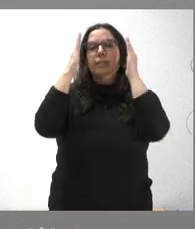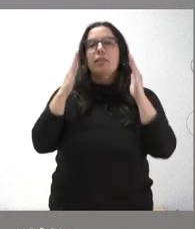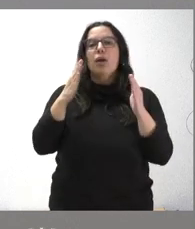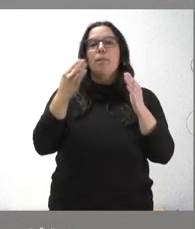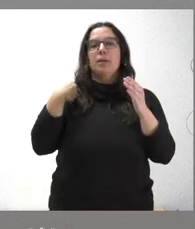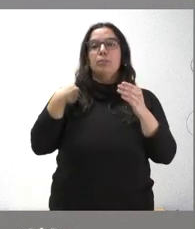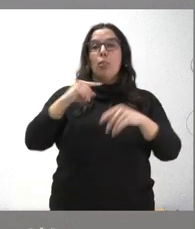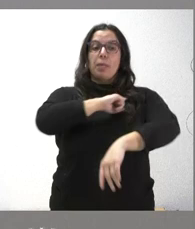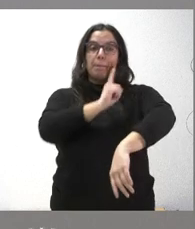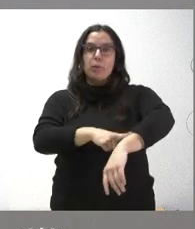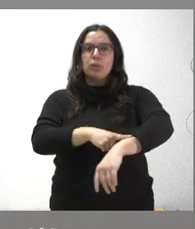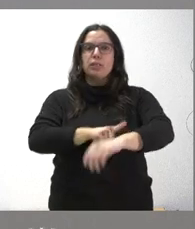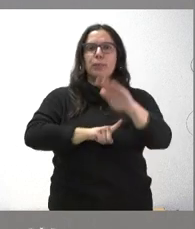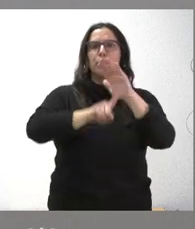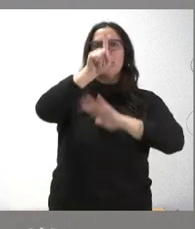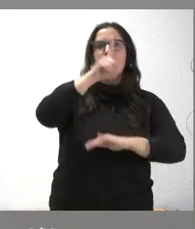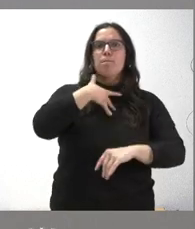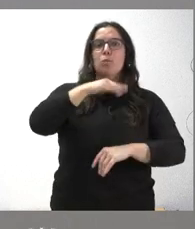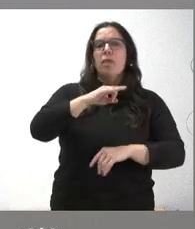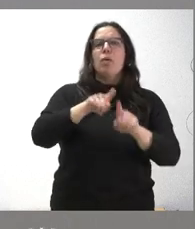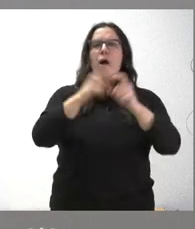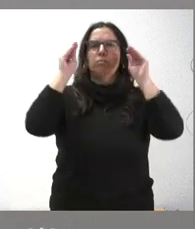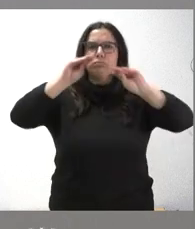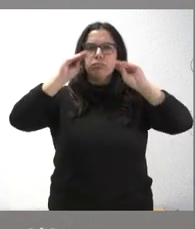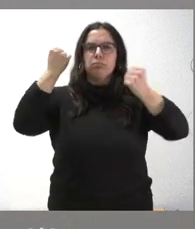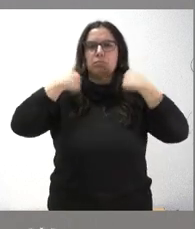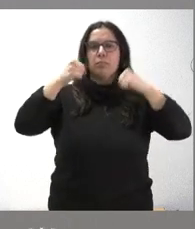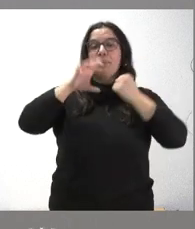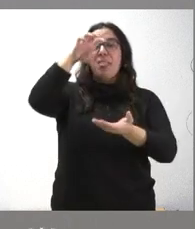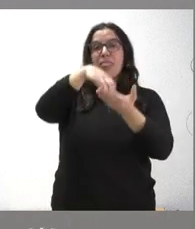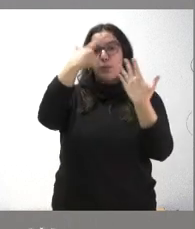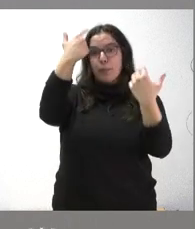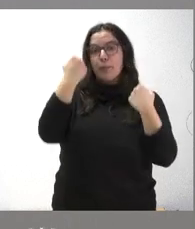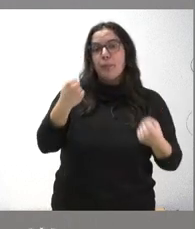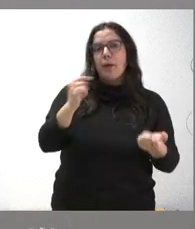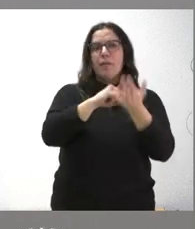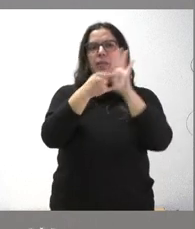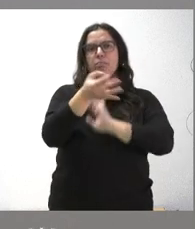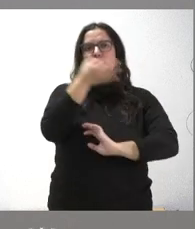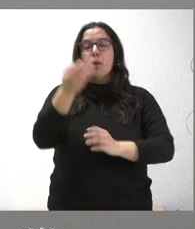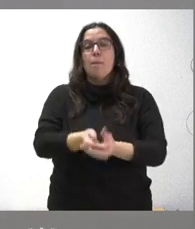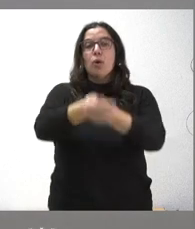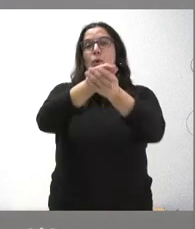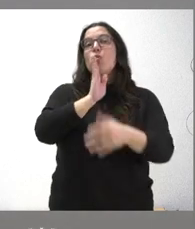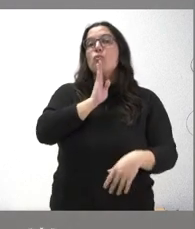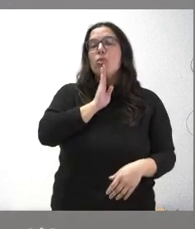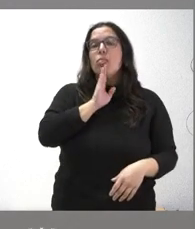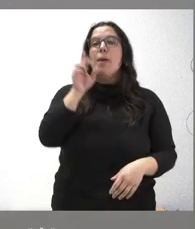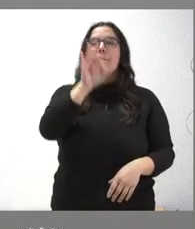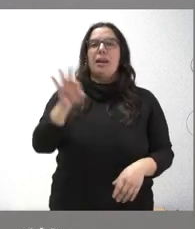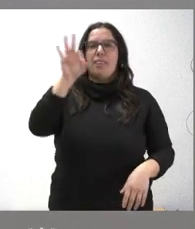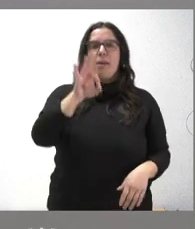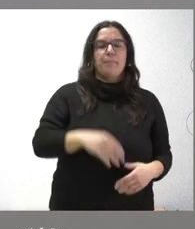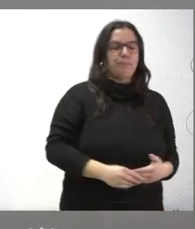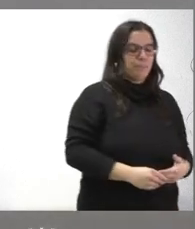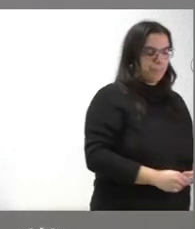deportistas que puedan tener proyección en alta competición este centro especializado de tecnificación deportiva de voleibol se encuentra en Palencia